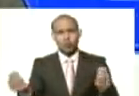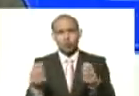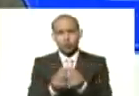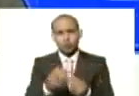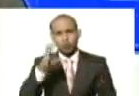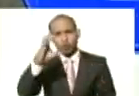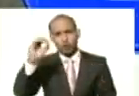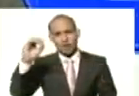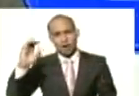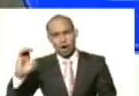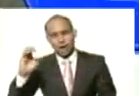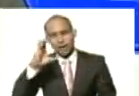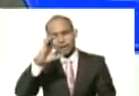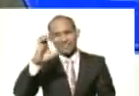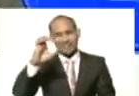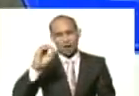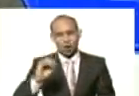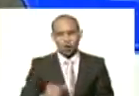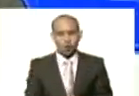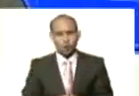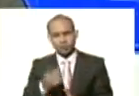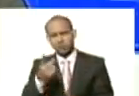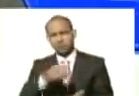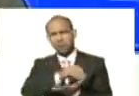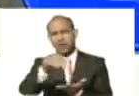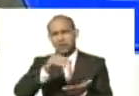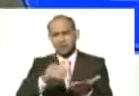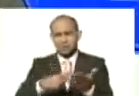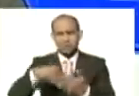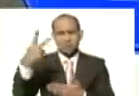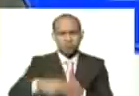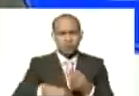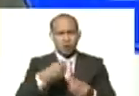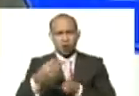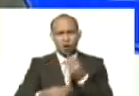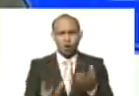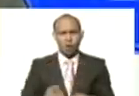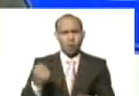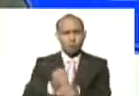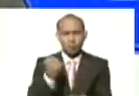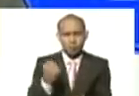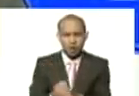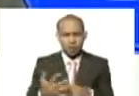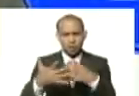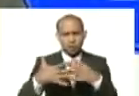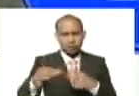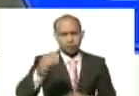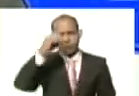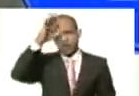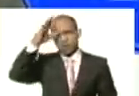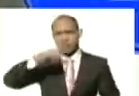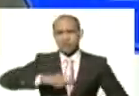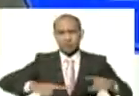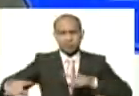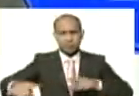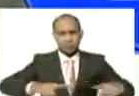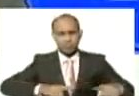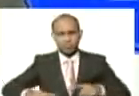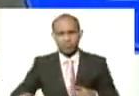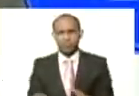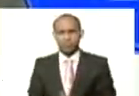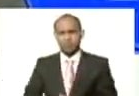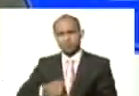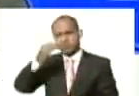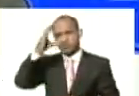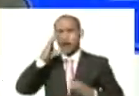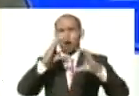CEO. Estudio la aplicación de la estrategia, ¿no? Los planes operativos, la capacidad de mando y conducción, la capacidad